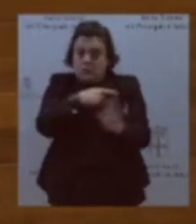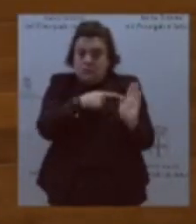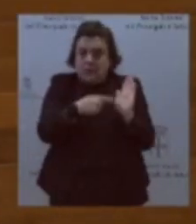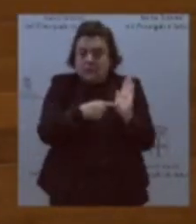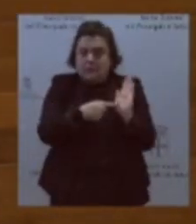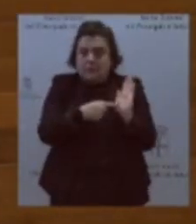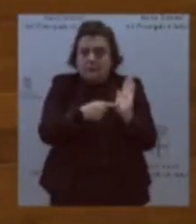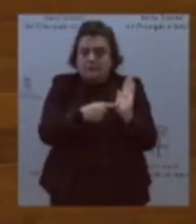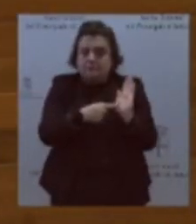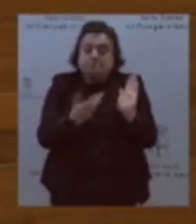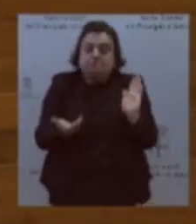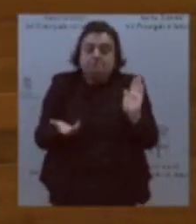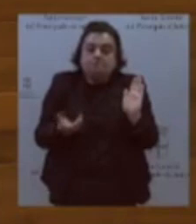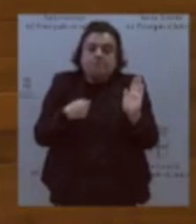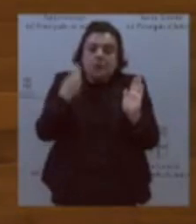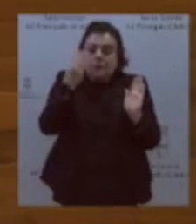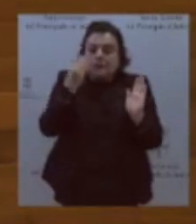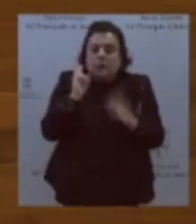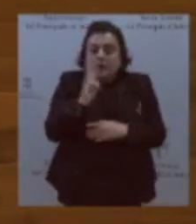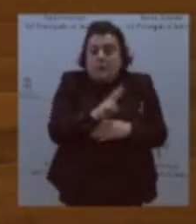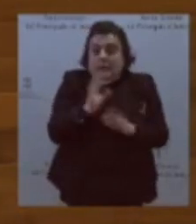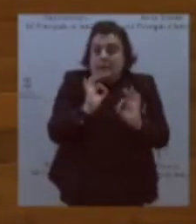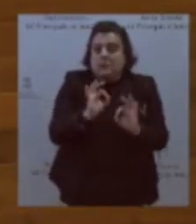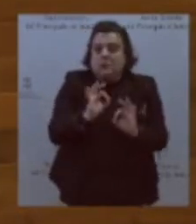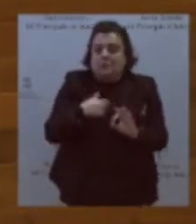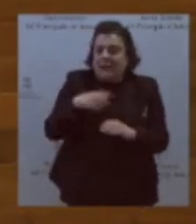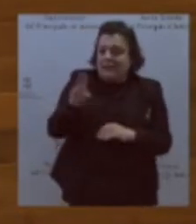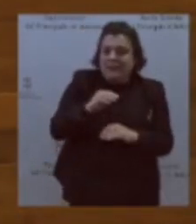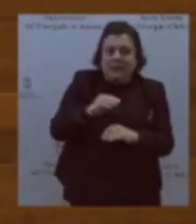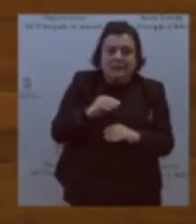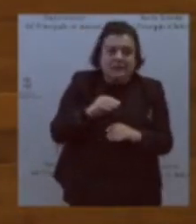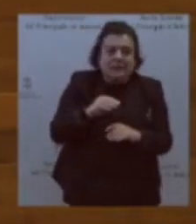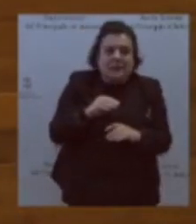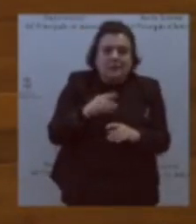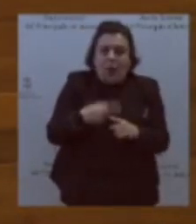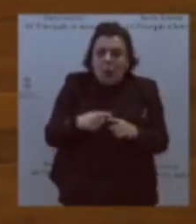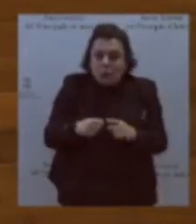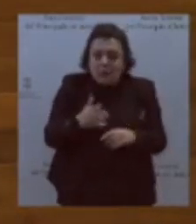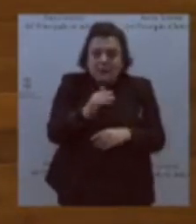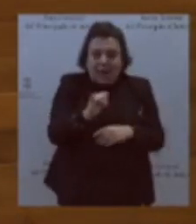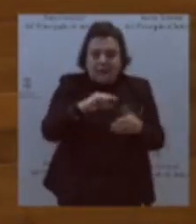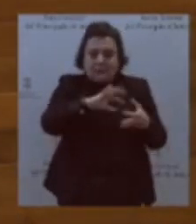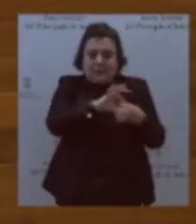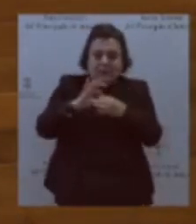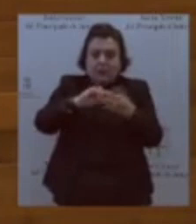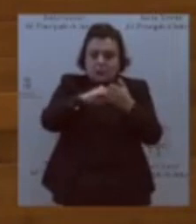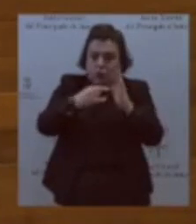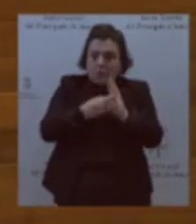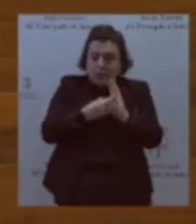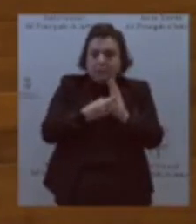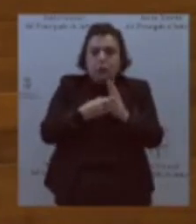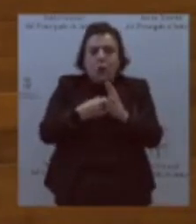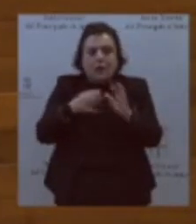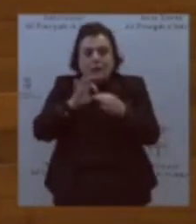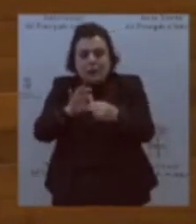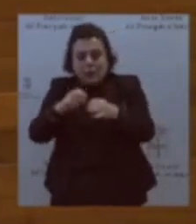eso, entenderán que suceden cosas en relación a este proyecto y en relación al concello de Langreo que no son normales y que, por lo